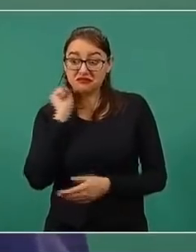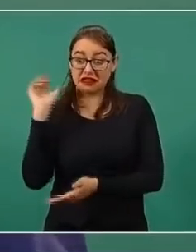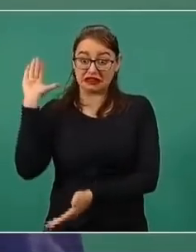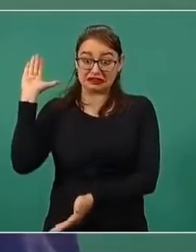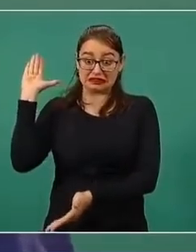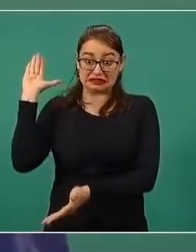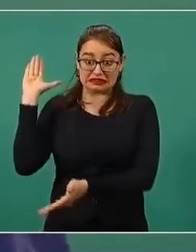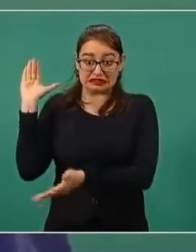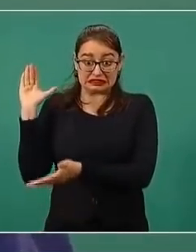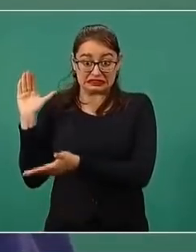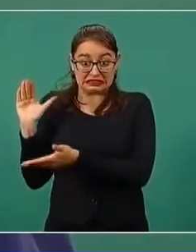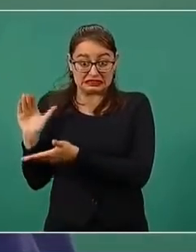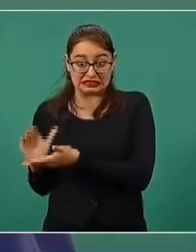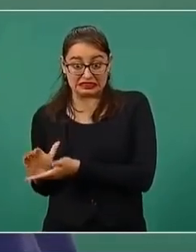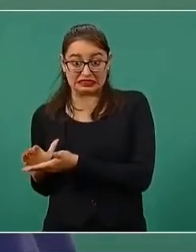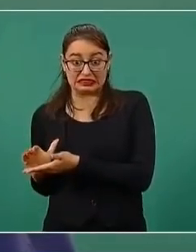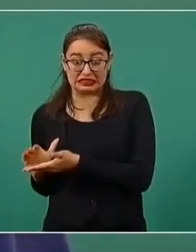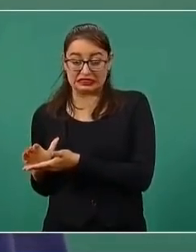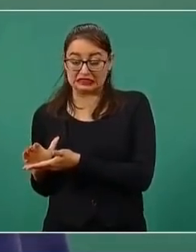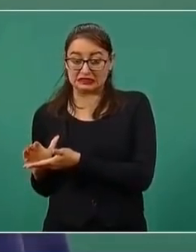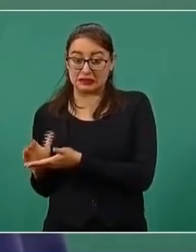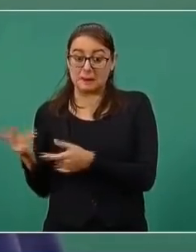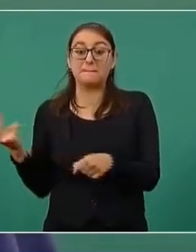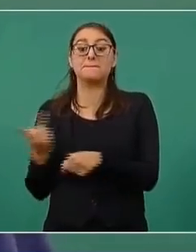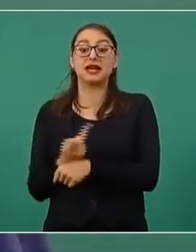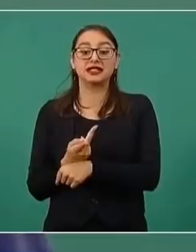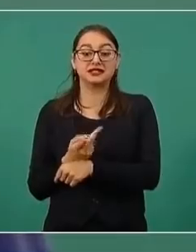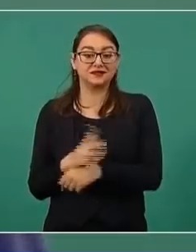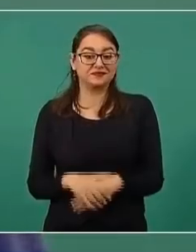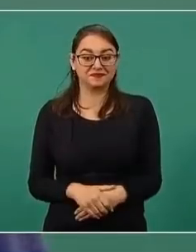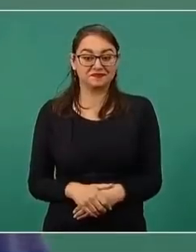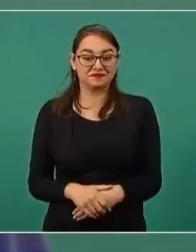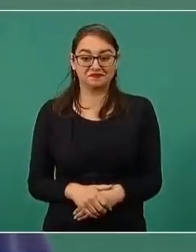la mayoría, pues